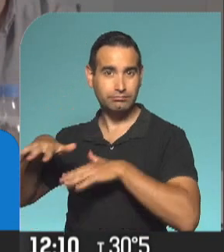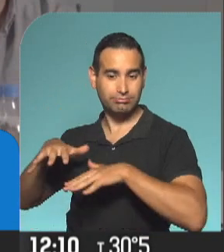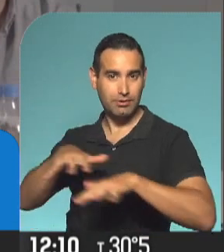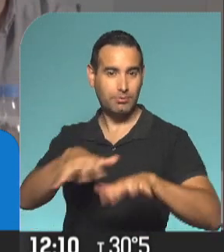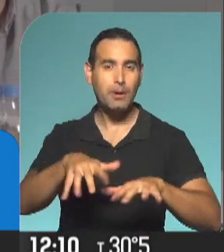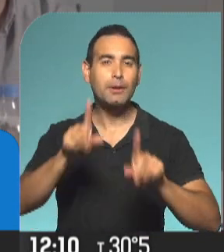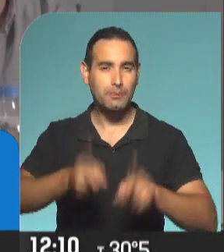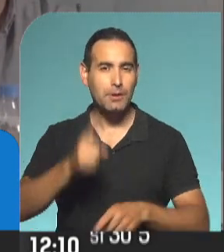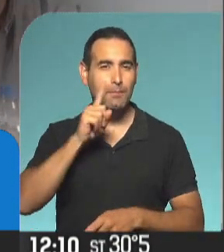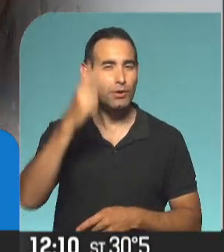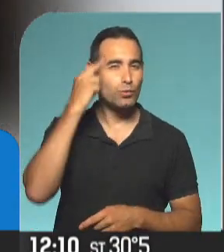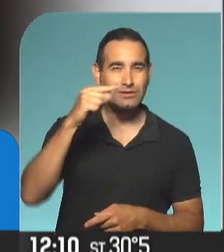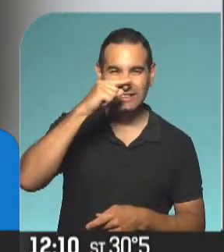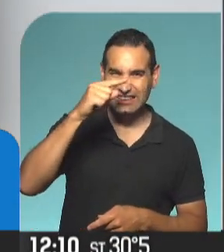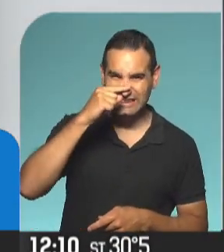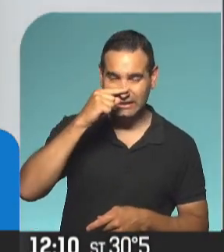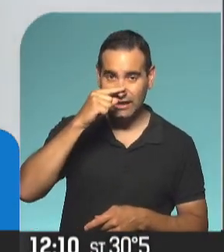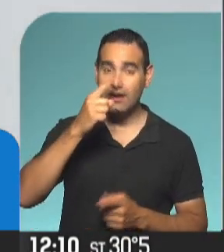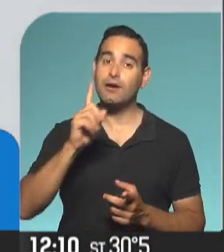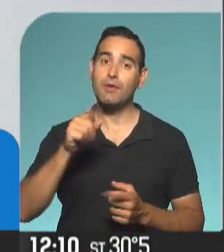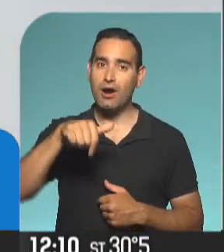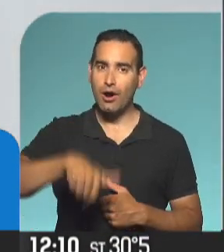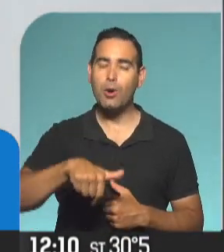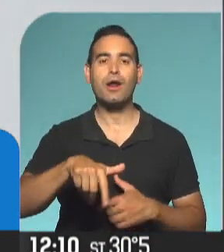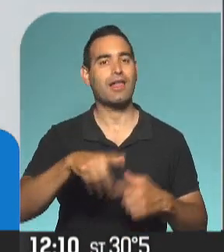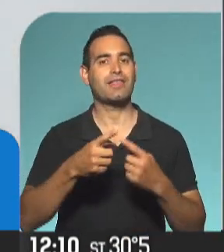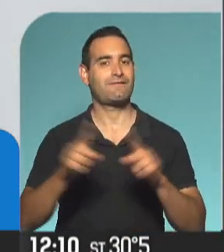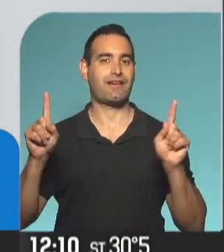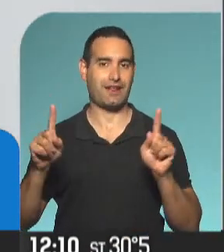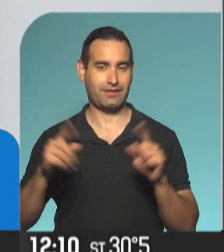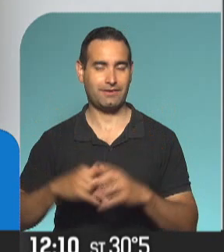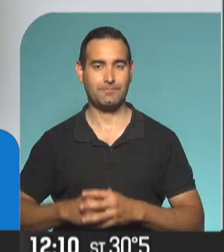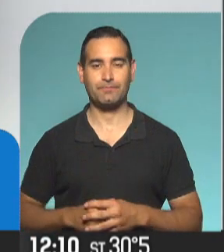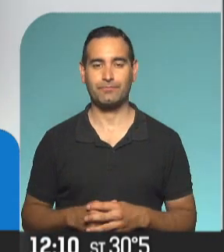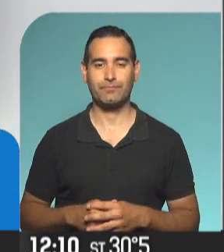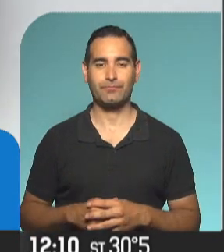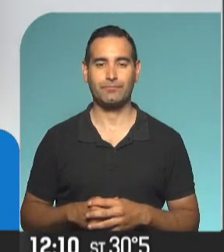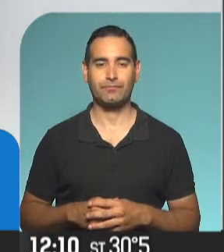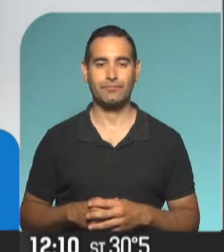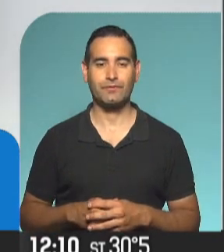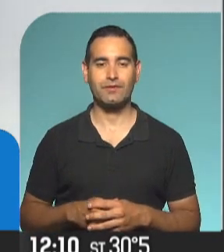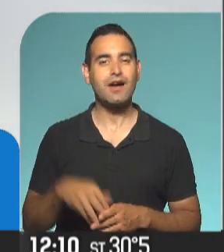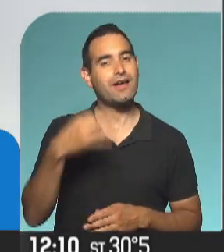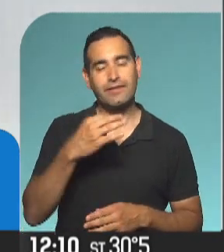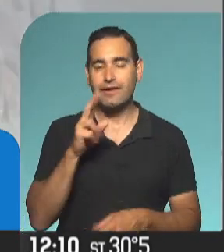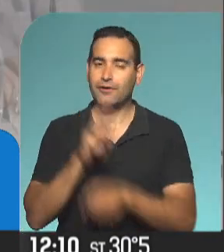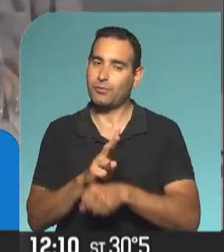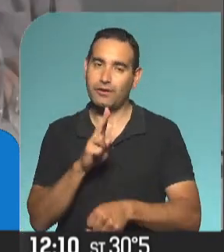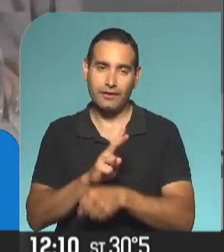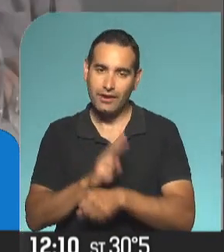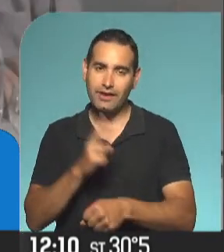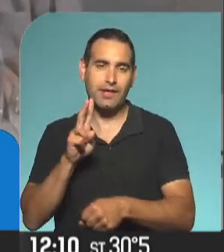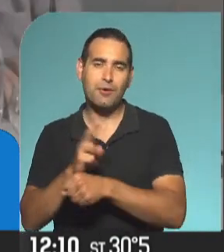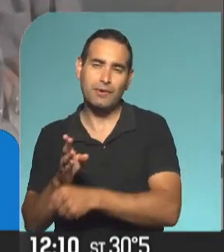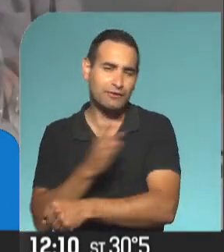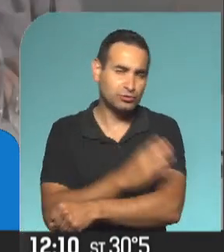la de 1977, pero con un comportamiento absolutamente distinto. Que tenemos que tener todos los cuidados, que tenemos que prevenir,